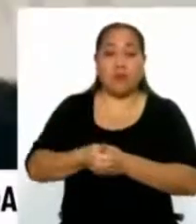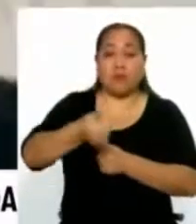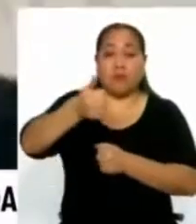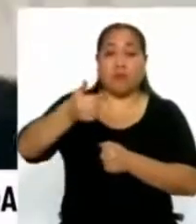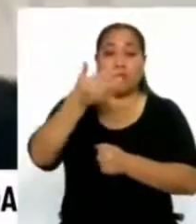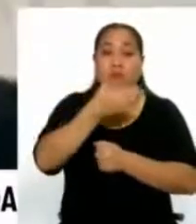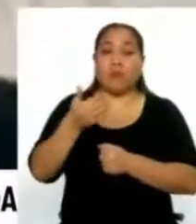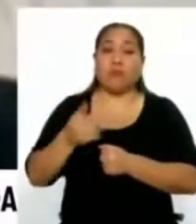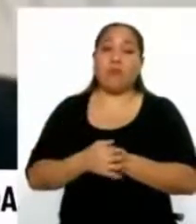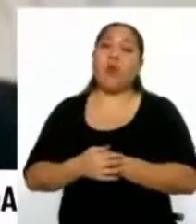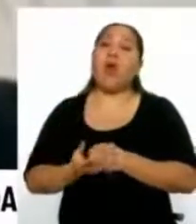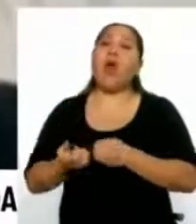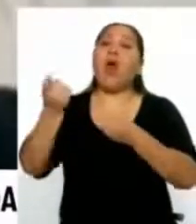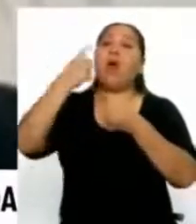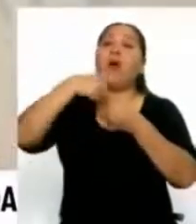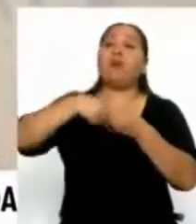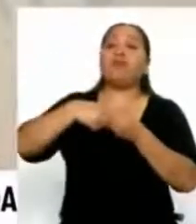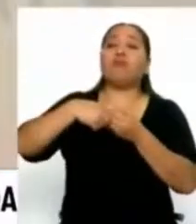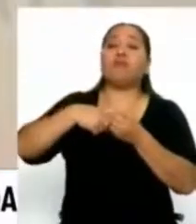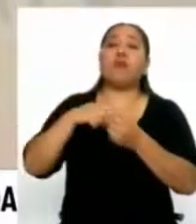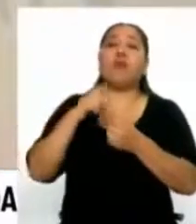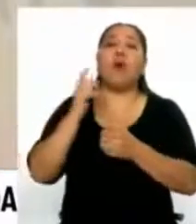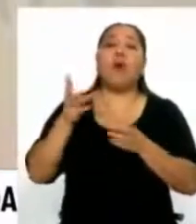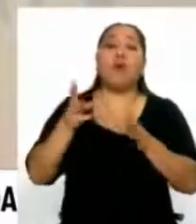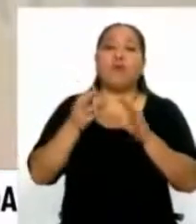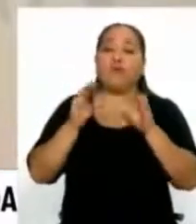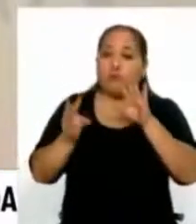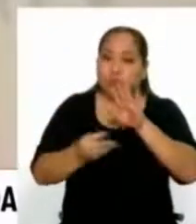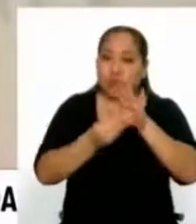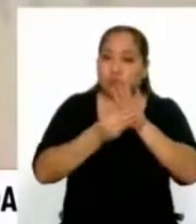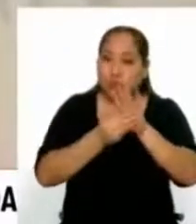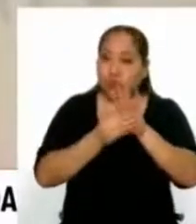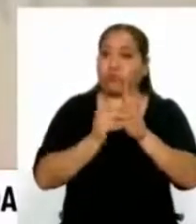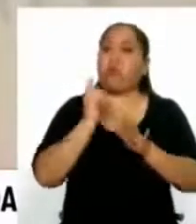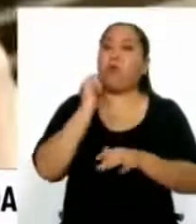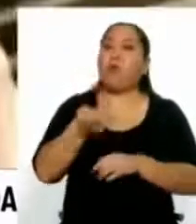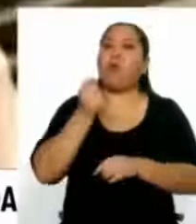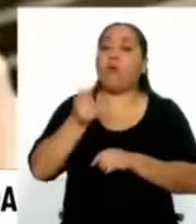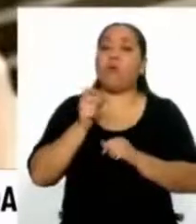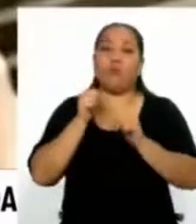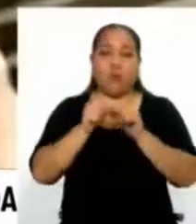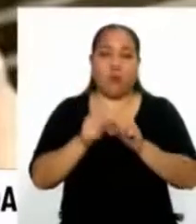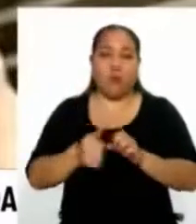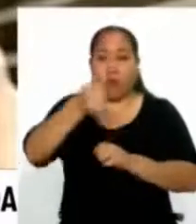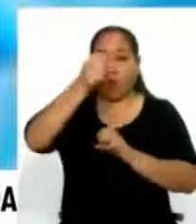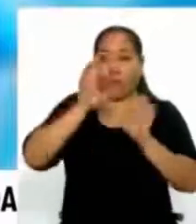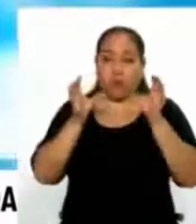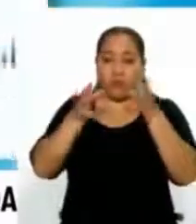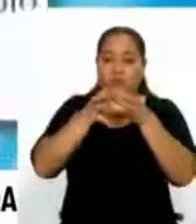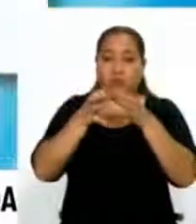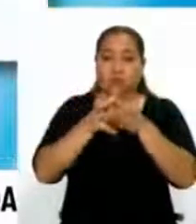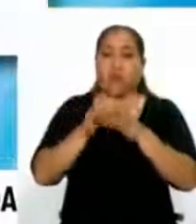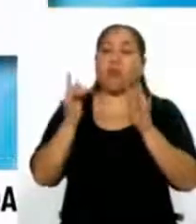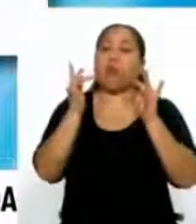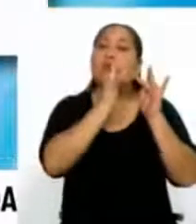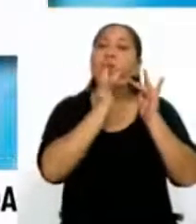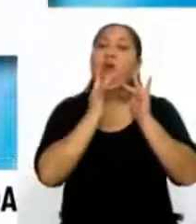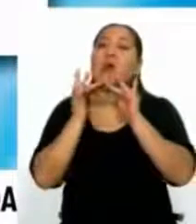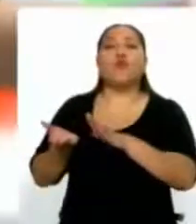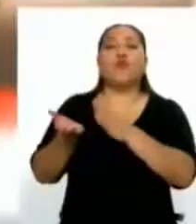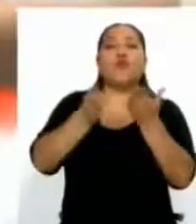decir, se le aplicará la eutanasia conforme a los protocolos que manda las autoridades de